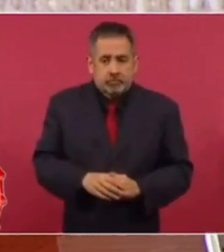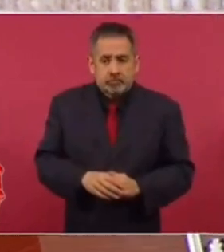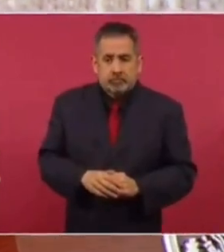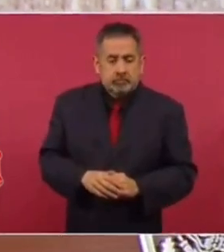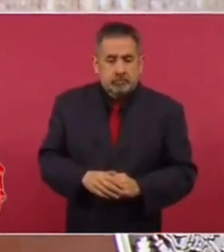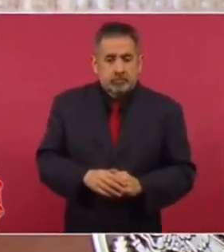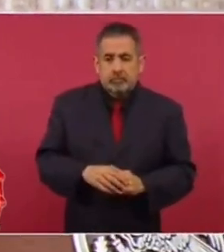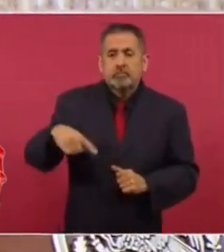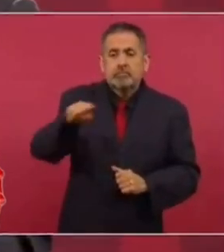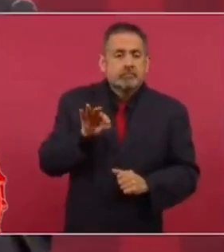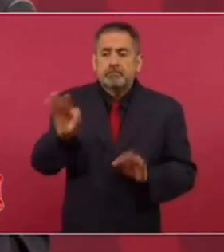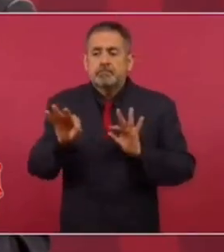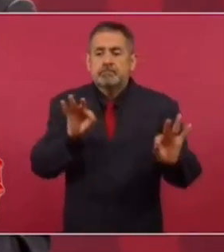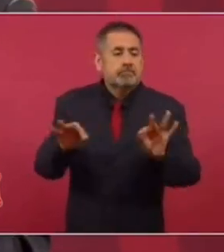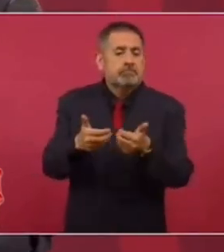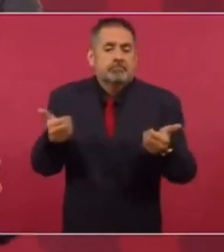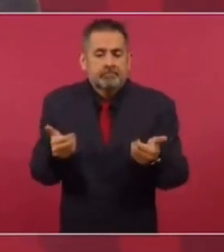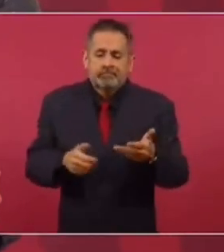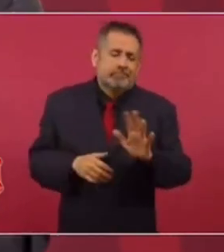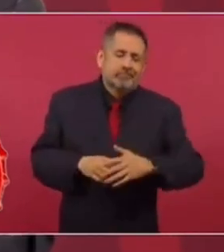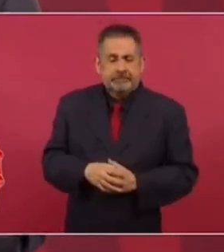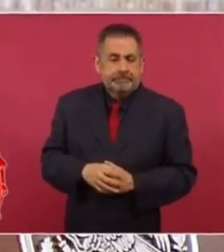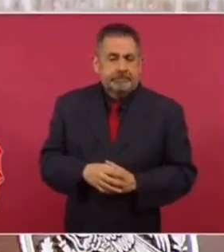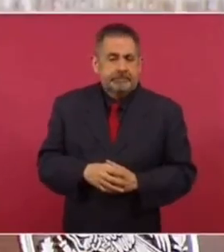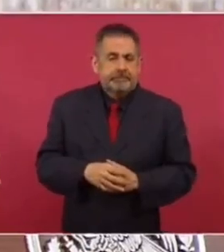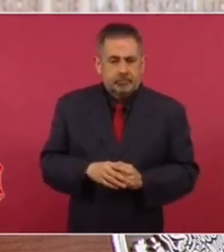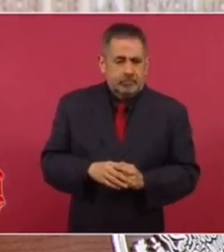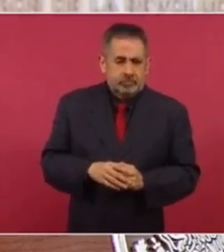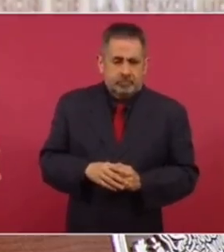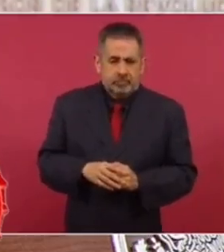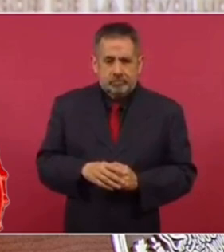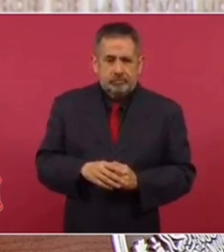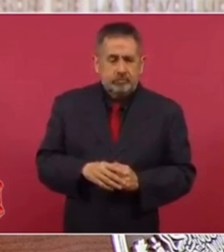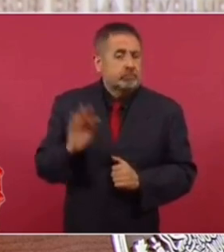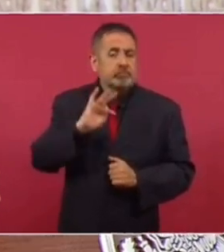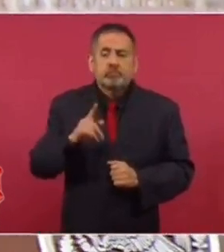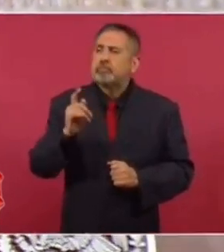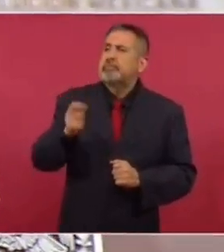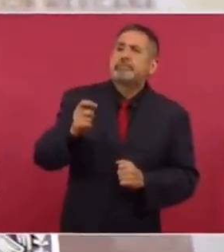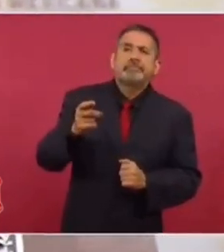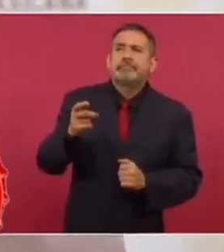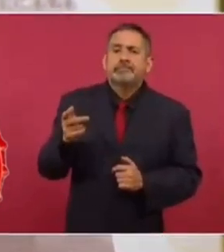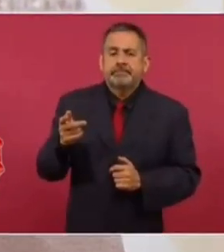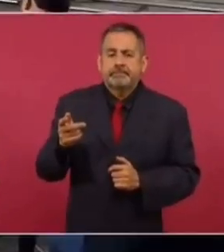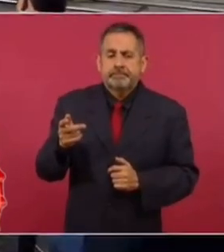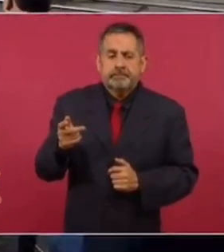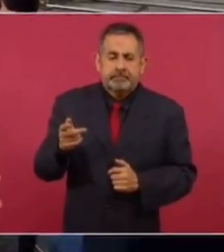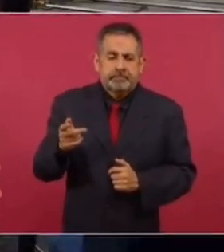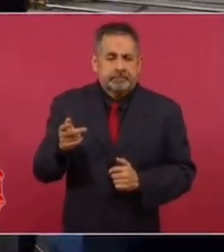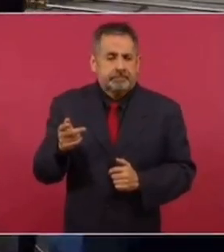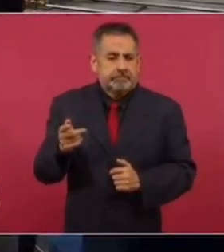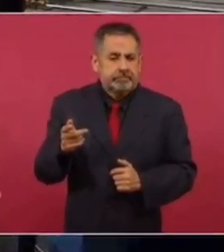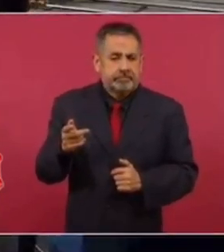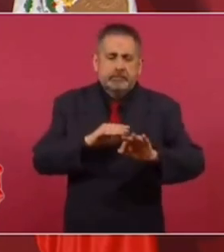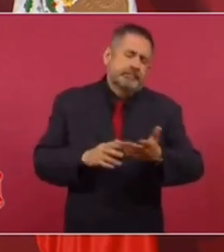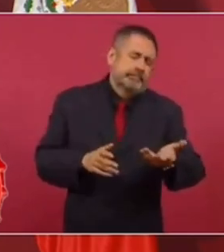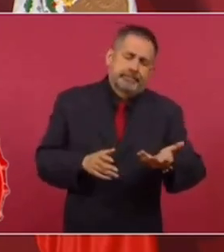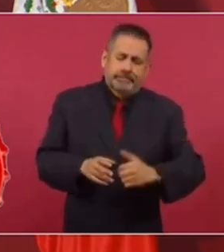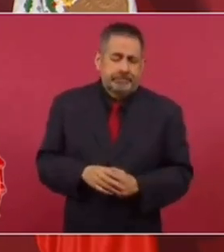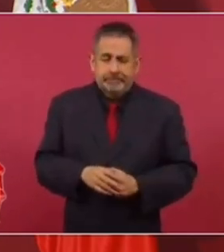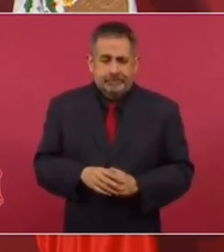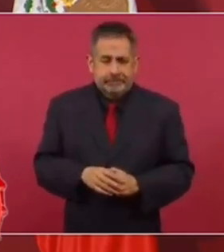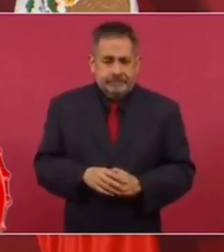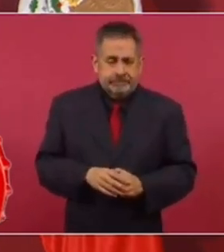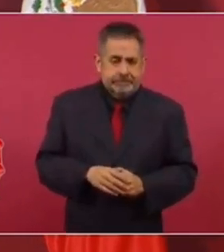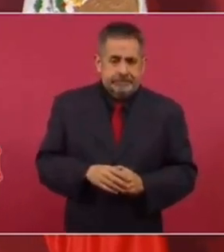a la división, pues ni tiene convicciones. Quien asumiera una postura de que no, salí.